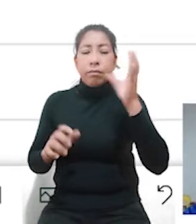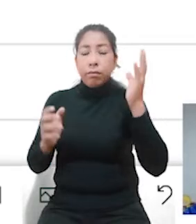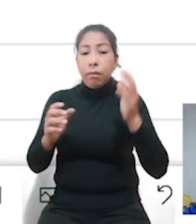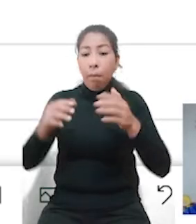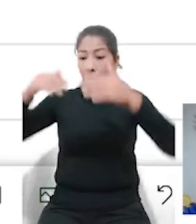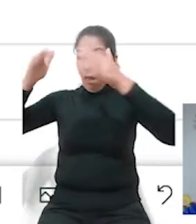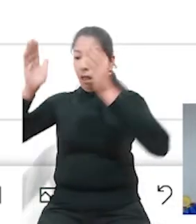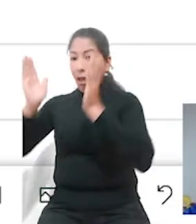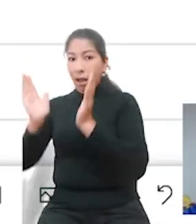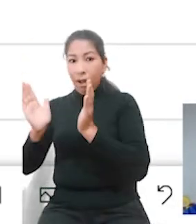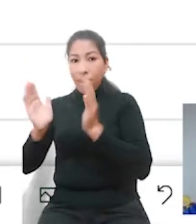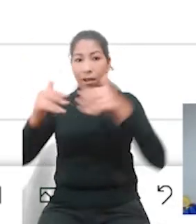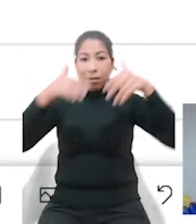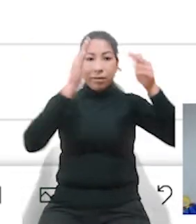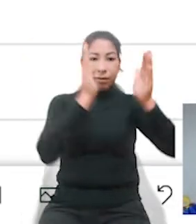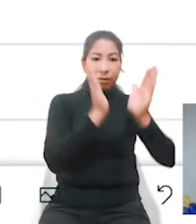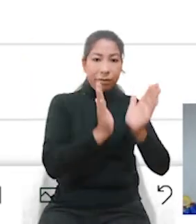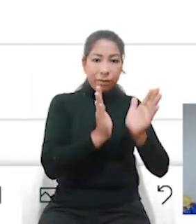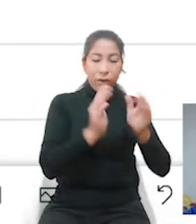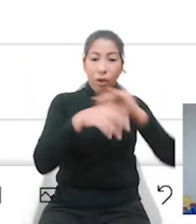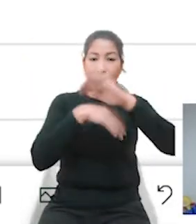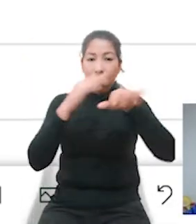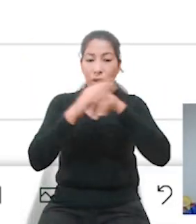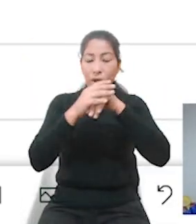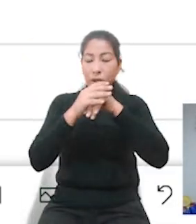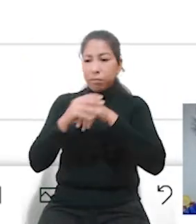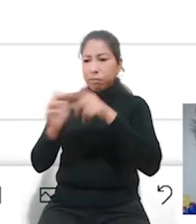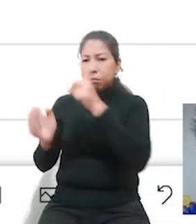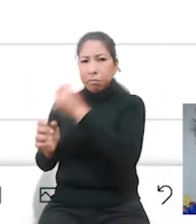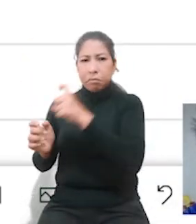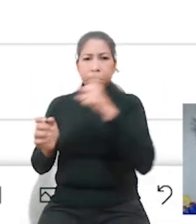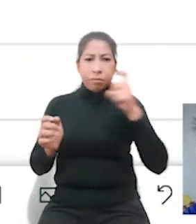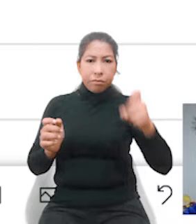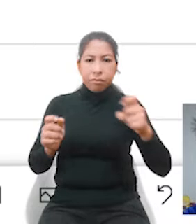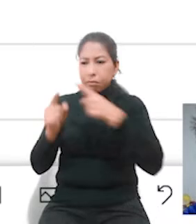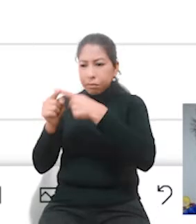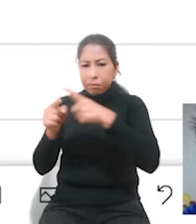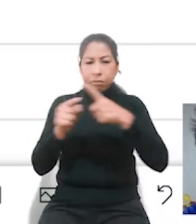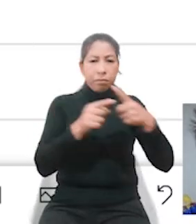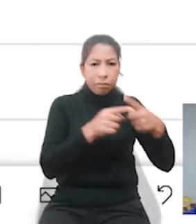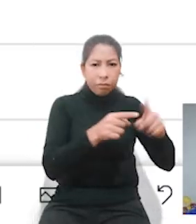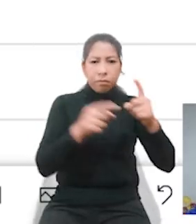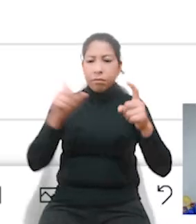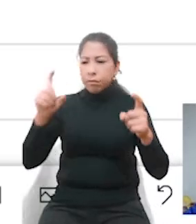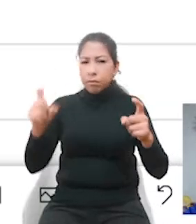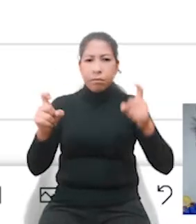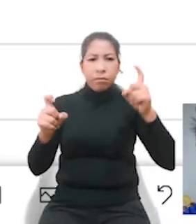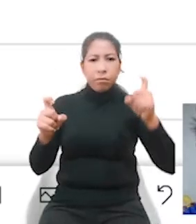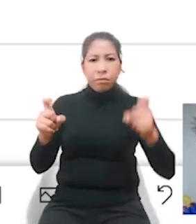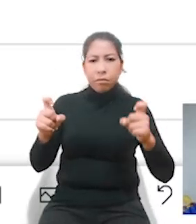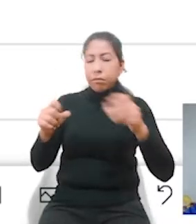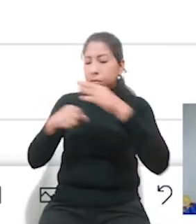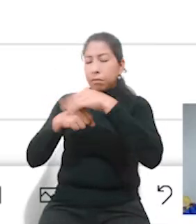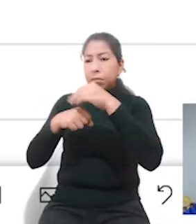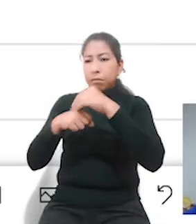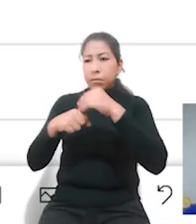el otro. Todo esto igualado a 0. Repartimos x cuadrado, x para cada